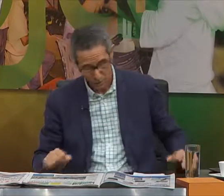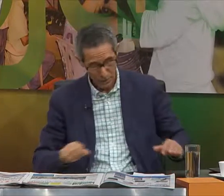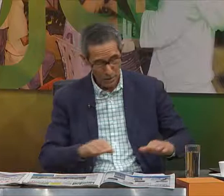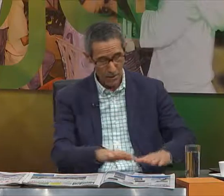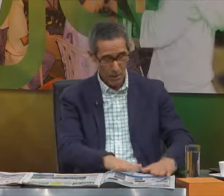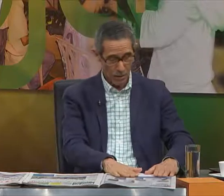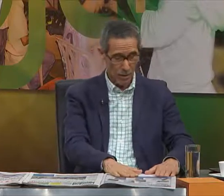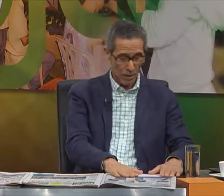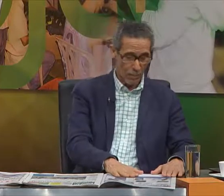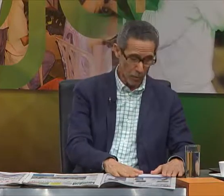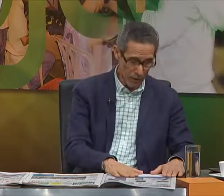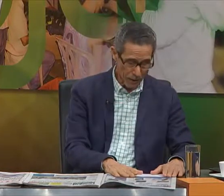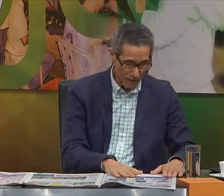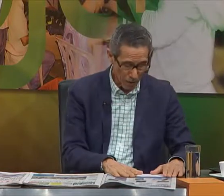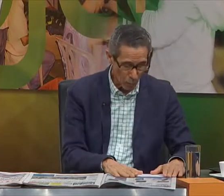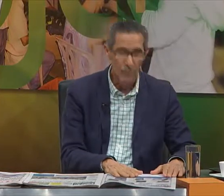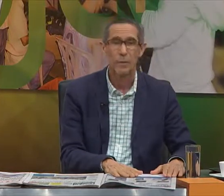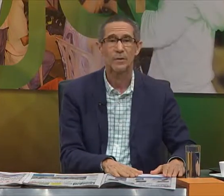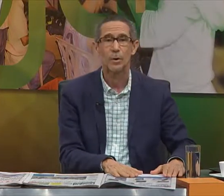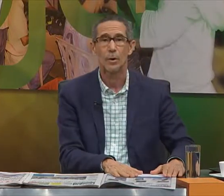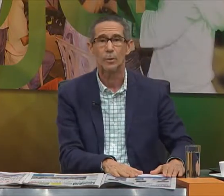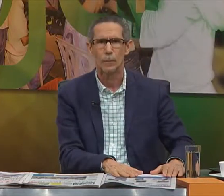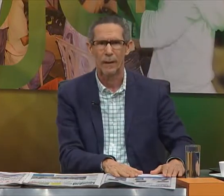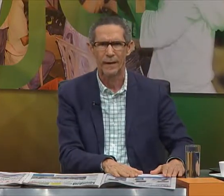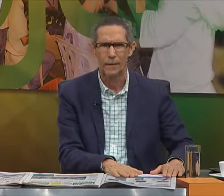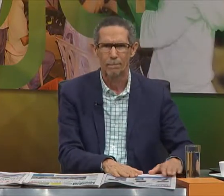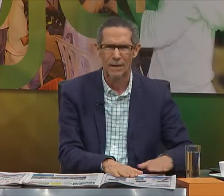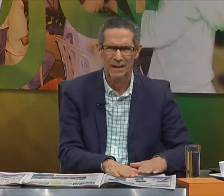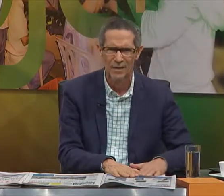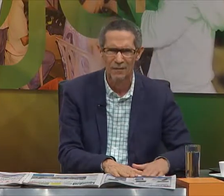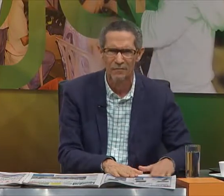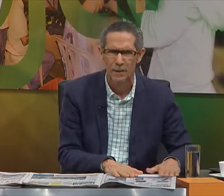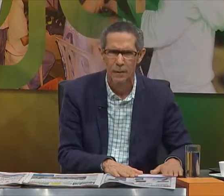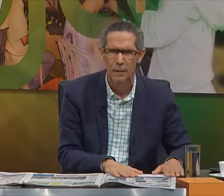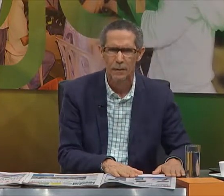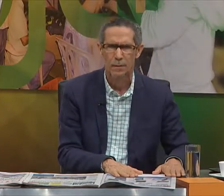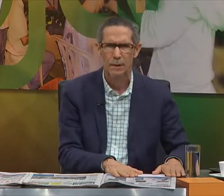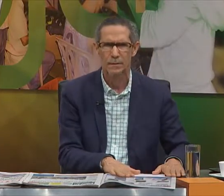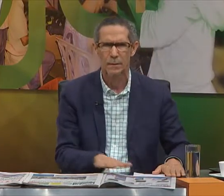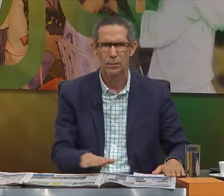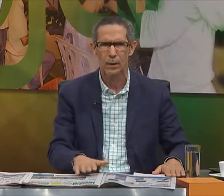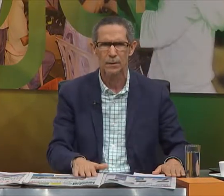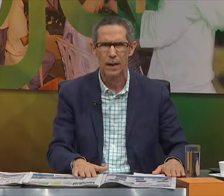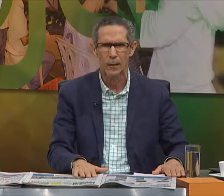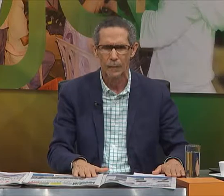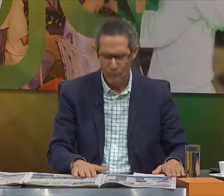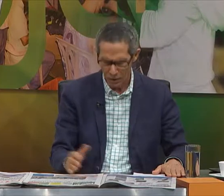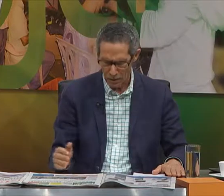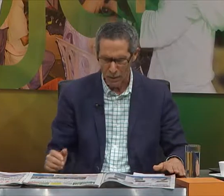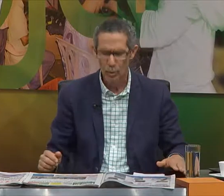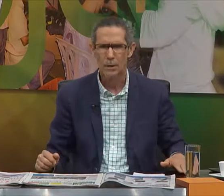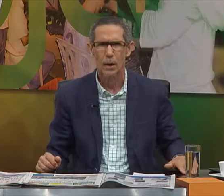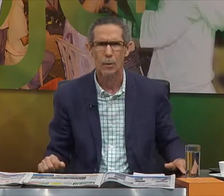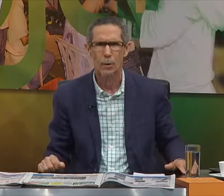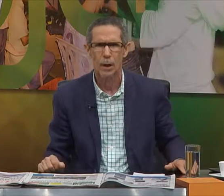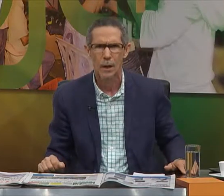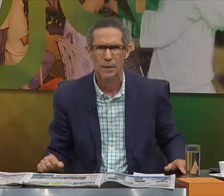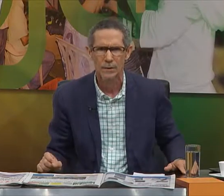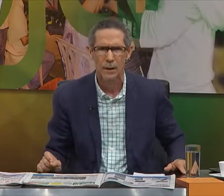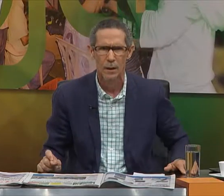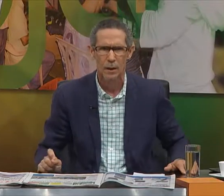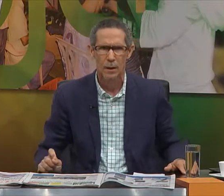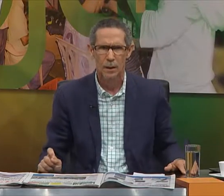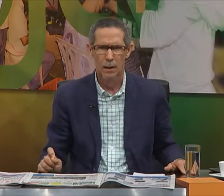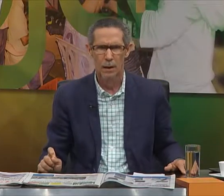así que pero bien este es una inversión stein magnífica que está haciendo el estado y ahora lo que tenemos que